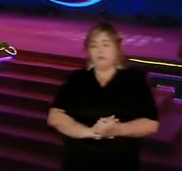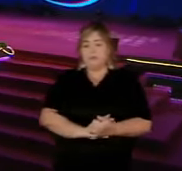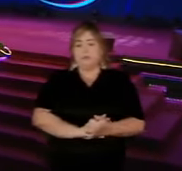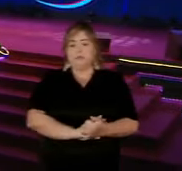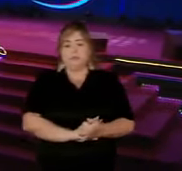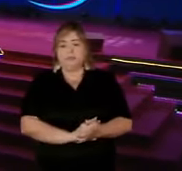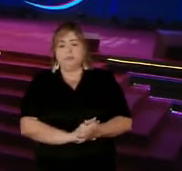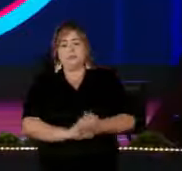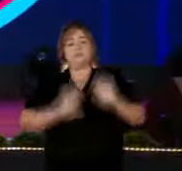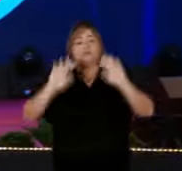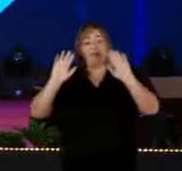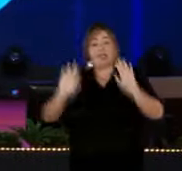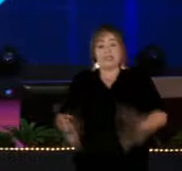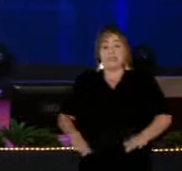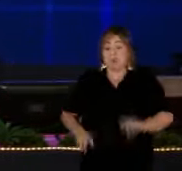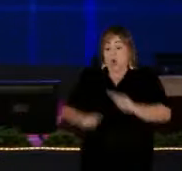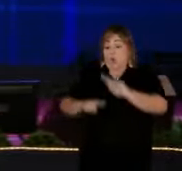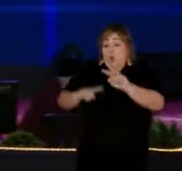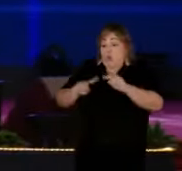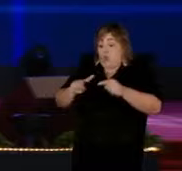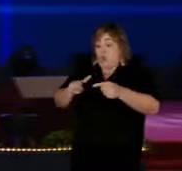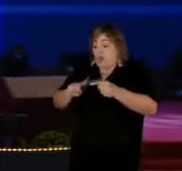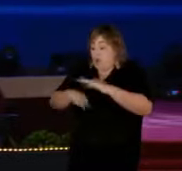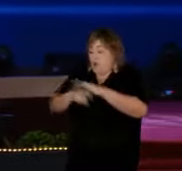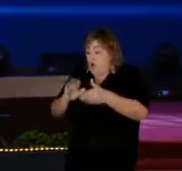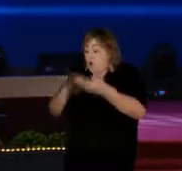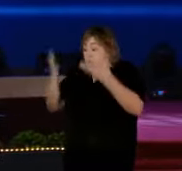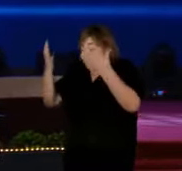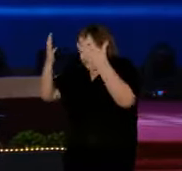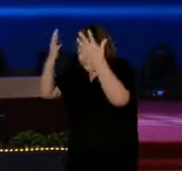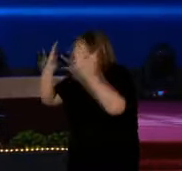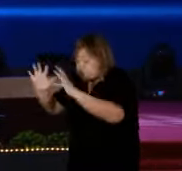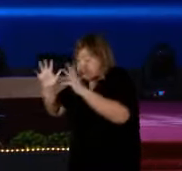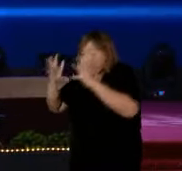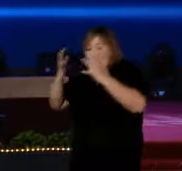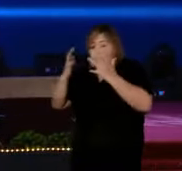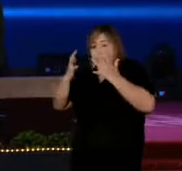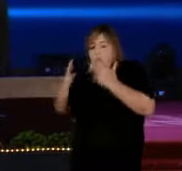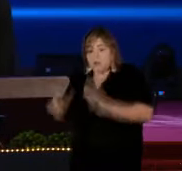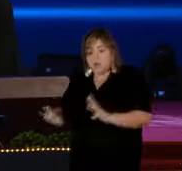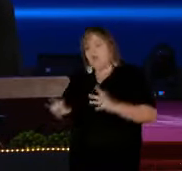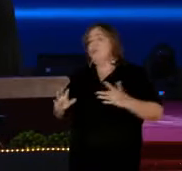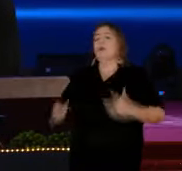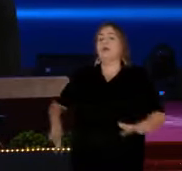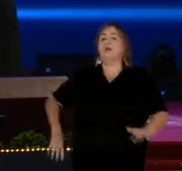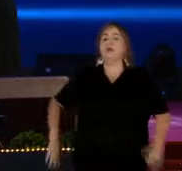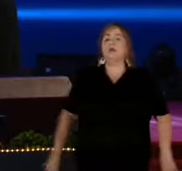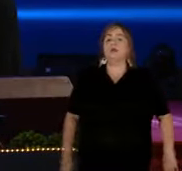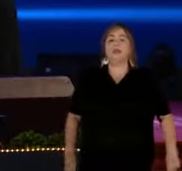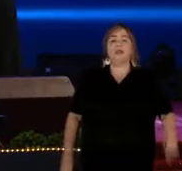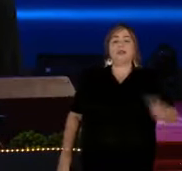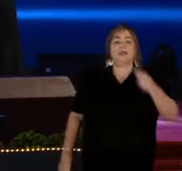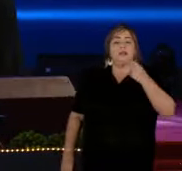Y habiendo acabado todo, le ponemos, sale el león de la metro.